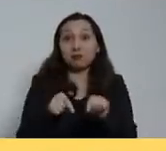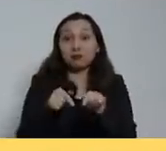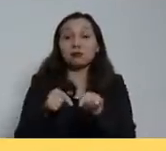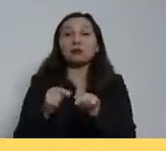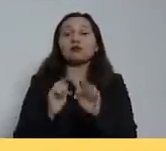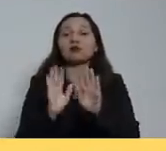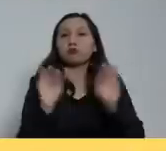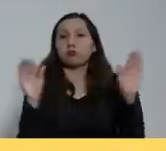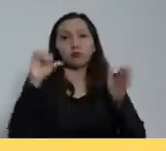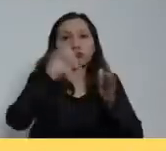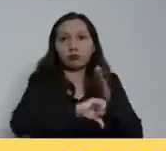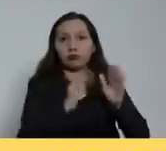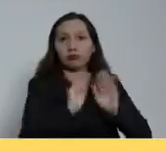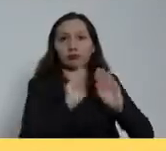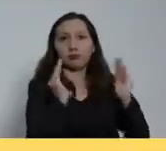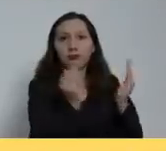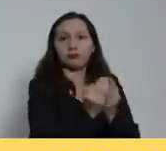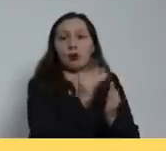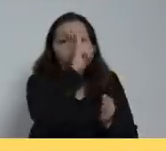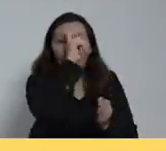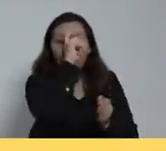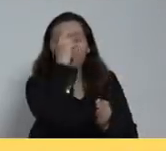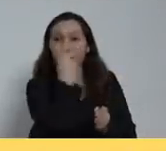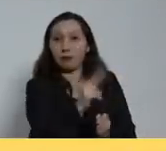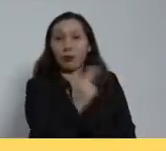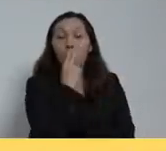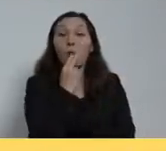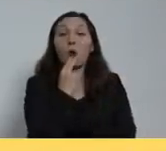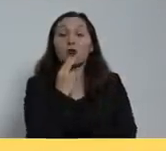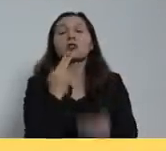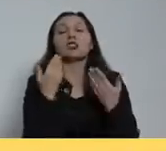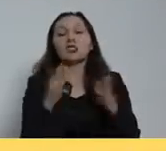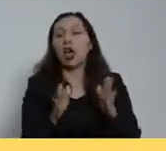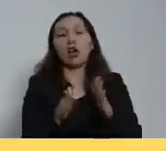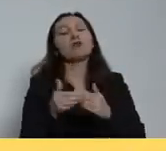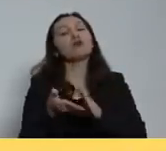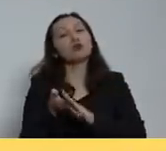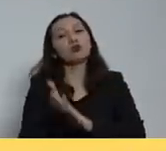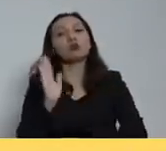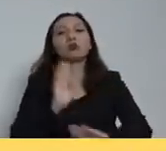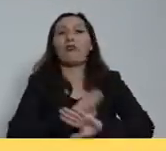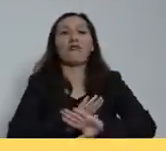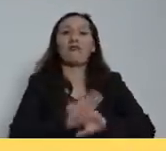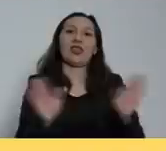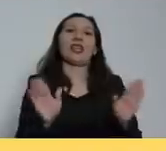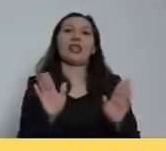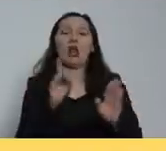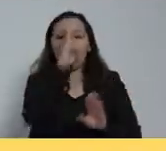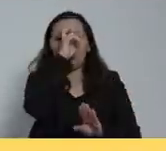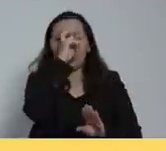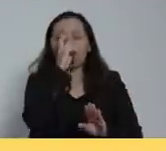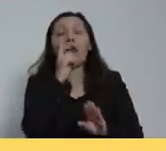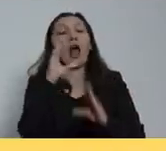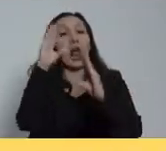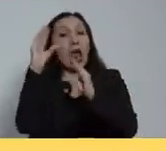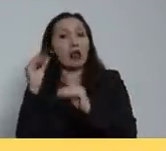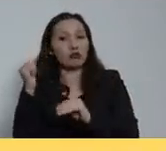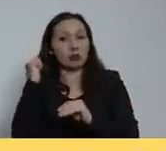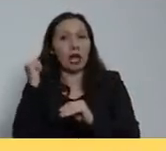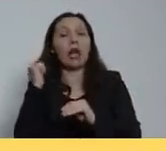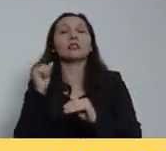en aislamiento en el hospital de Puerto Montt fueron ya dadas de alta durante la noche y están cumpliendo